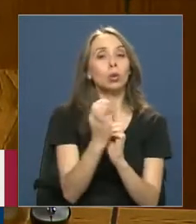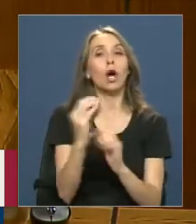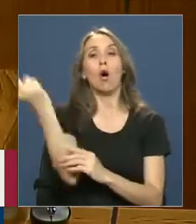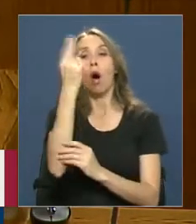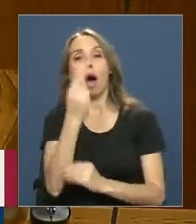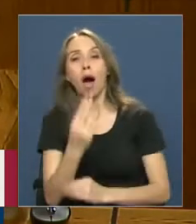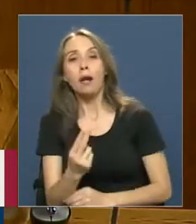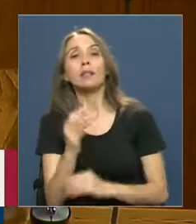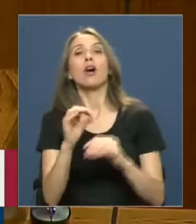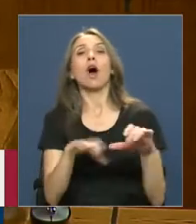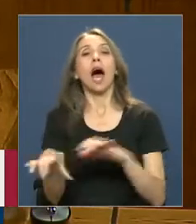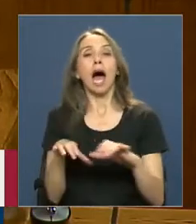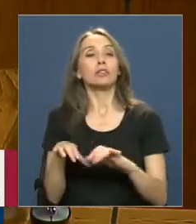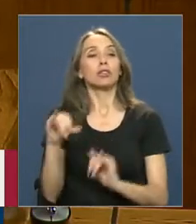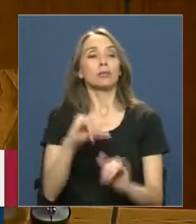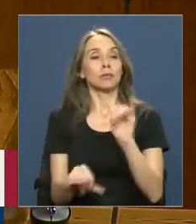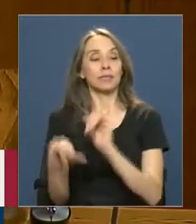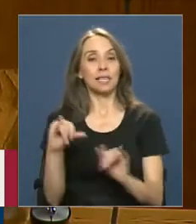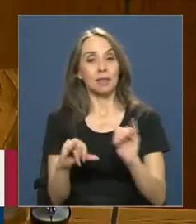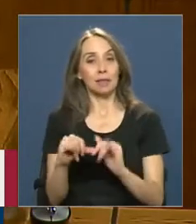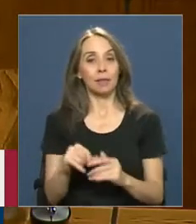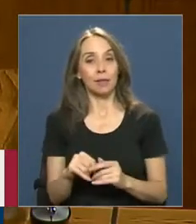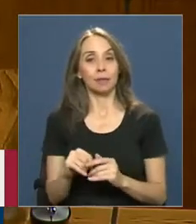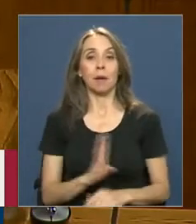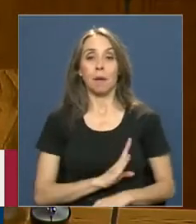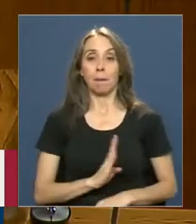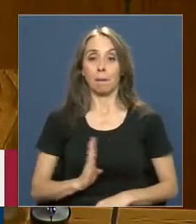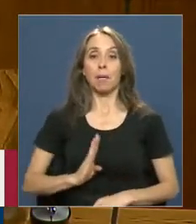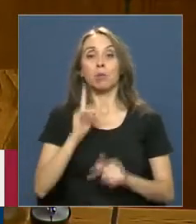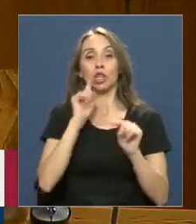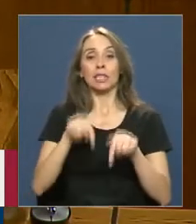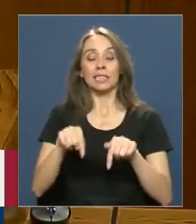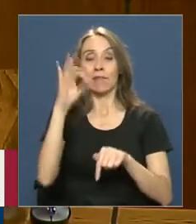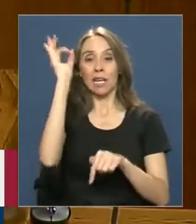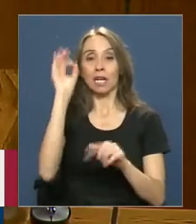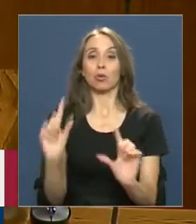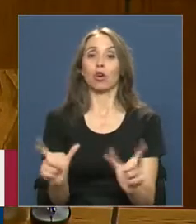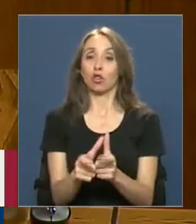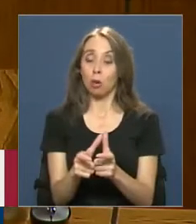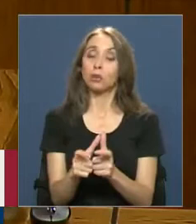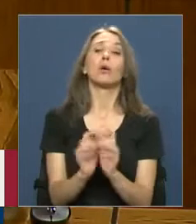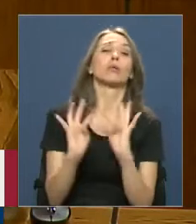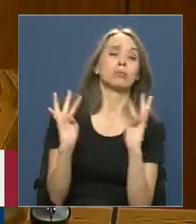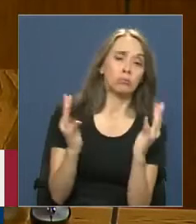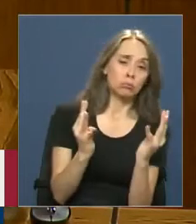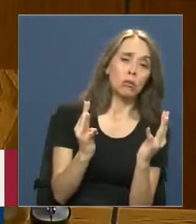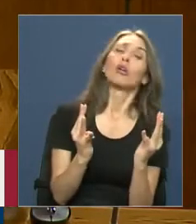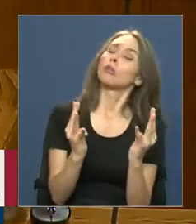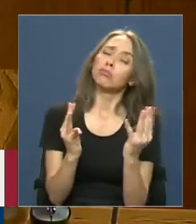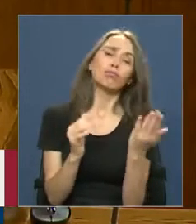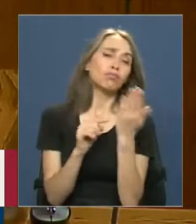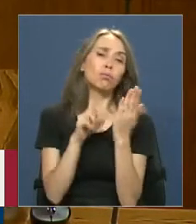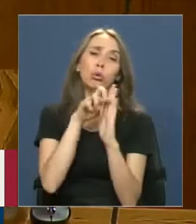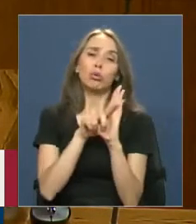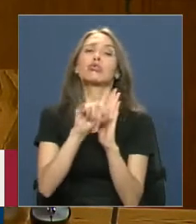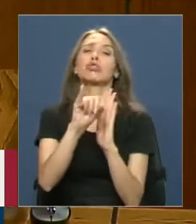artísticas y acciones científicas. Los integrantes presentes de la comisión coincidieron con el fundamento de esta